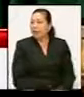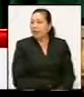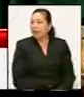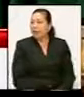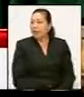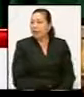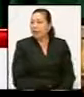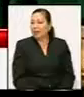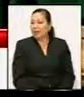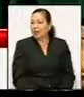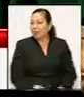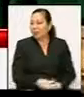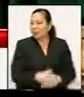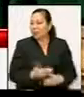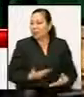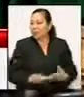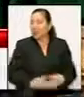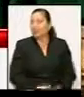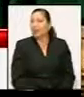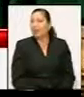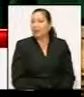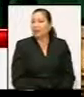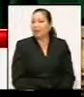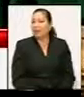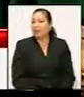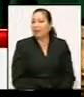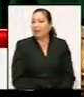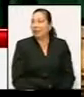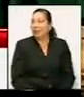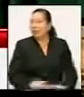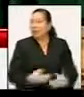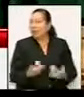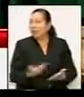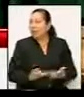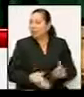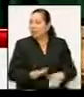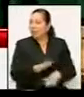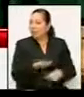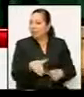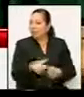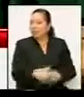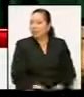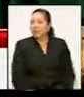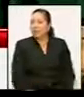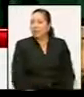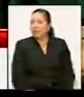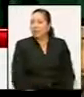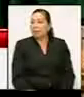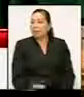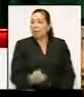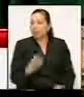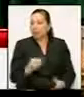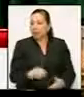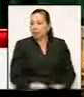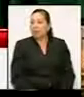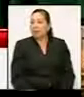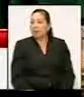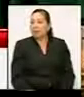acceso y la disponibilidad de alimentos altos en hierro para su consumo.